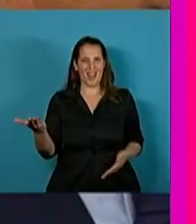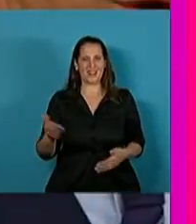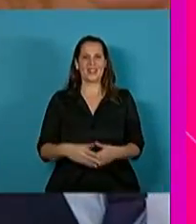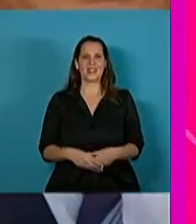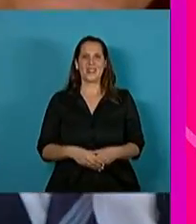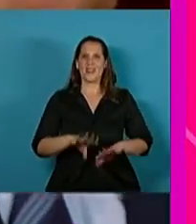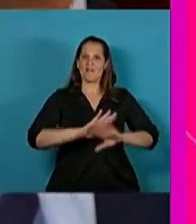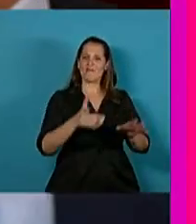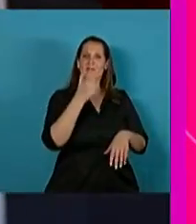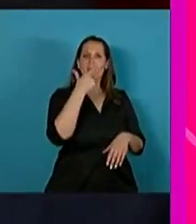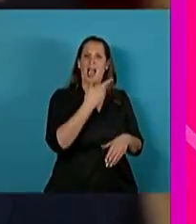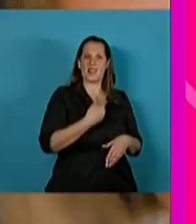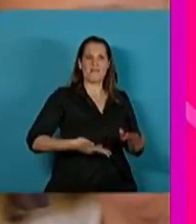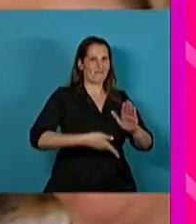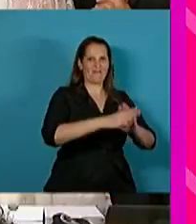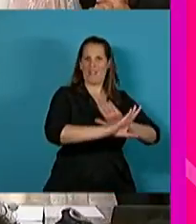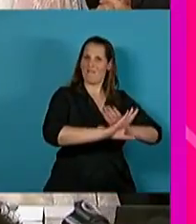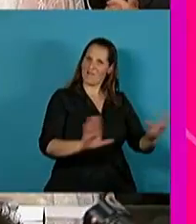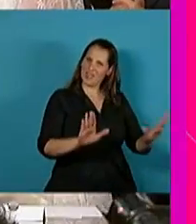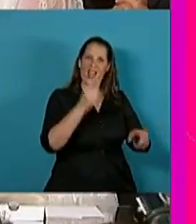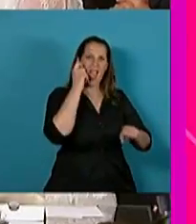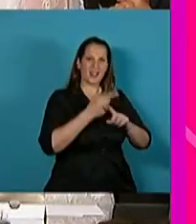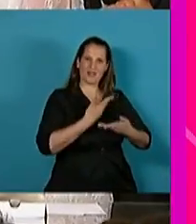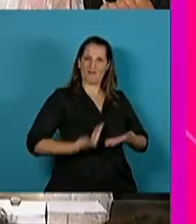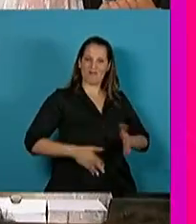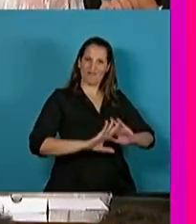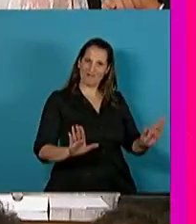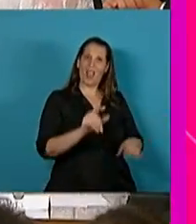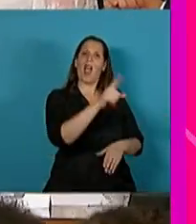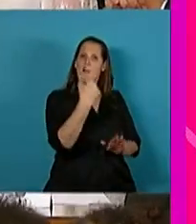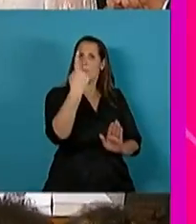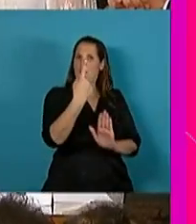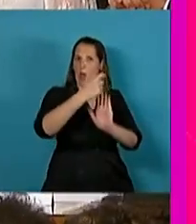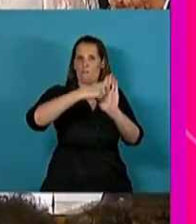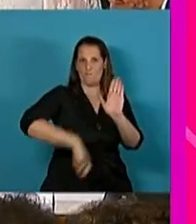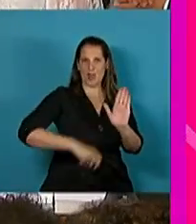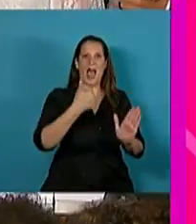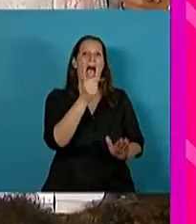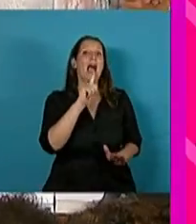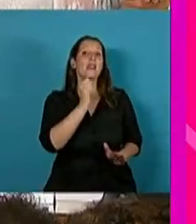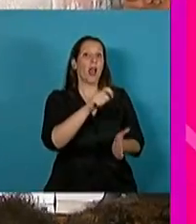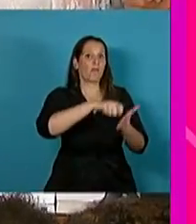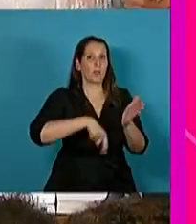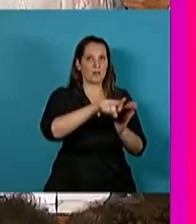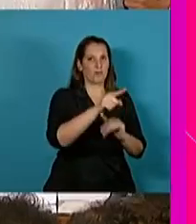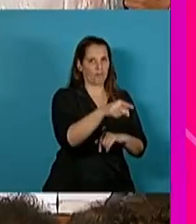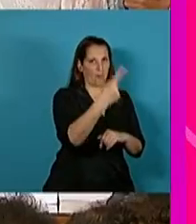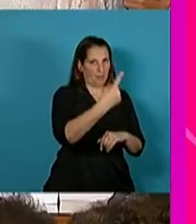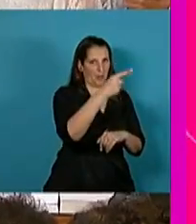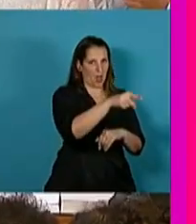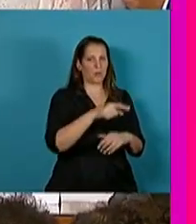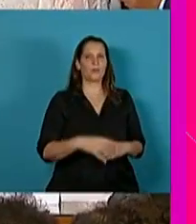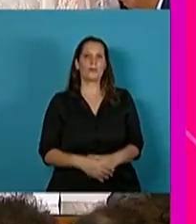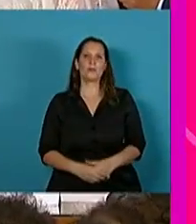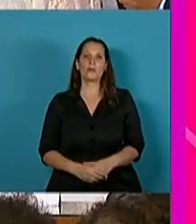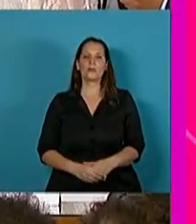Él se abandonó a esa simpleza y pensar que era el protagonista de todo eso. Y acompañarla hasta el estrado a la